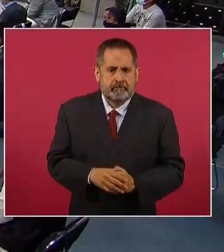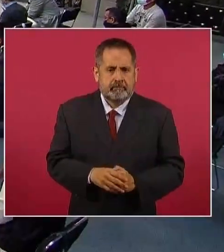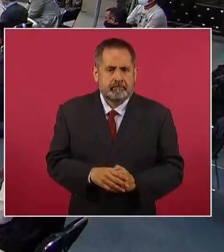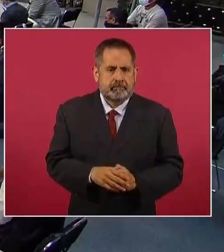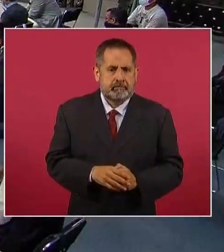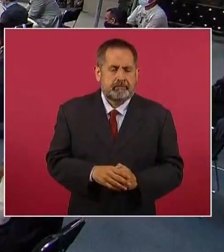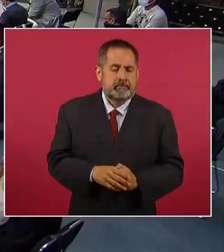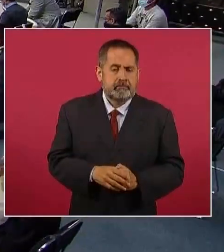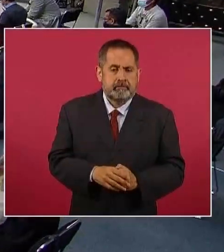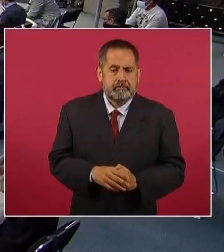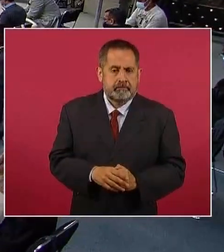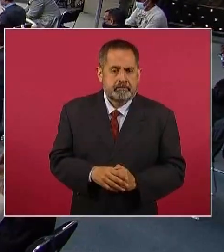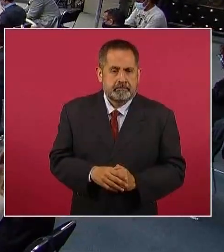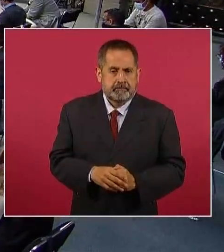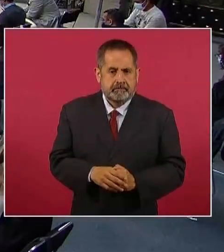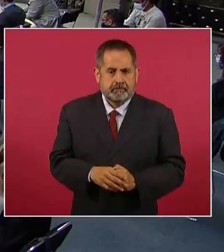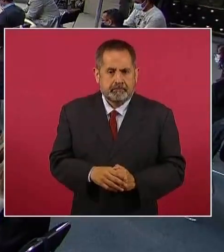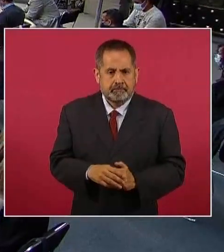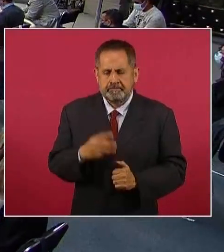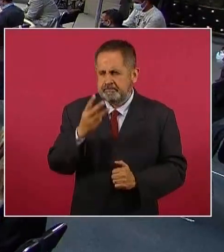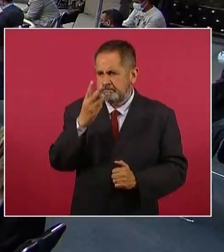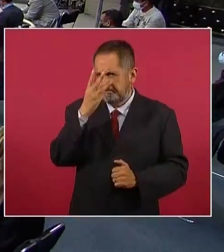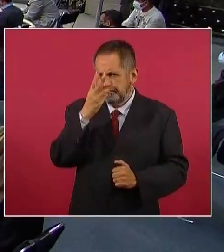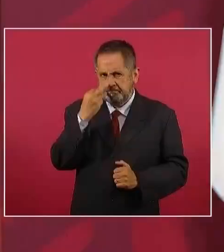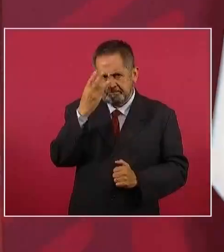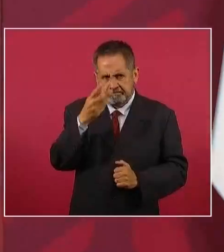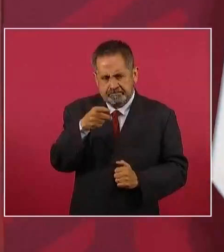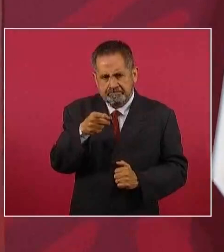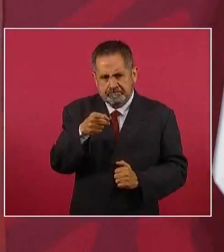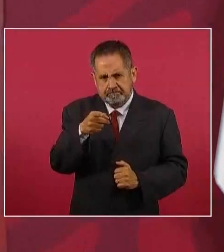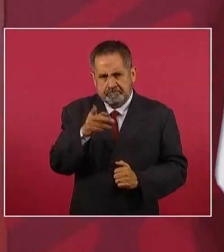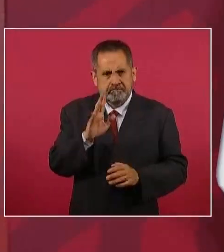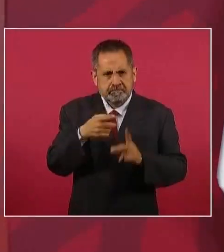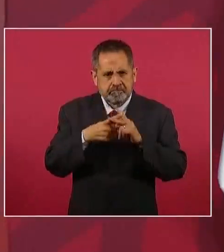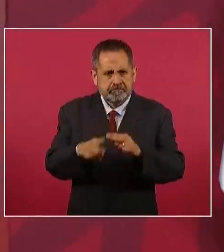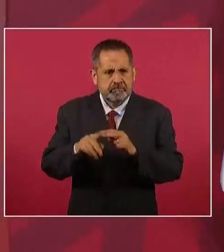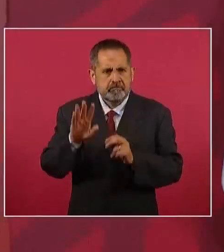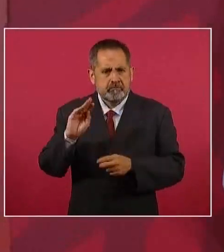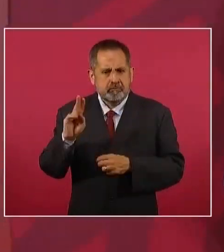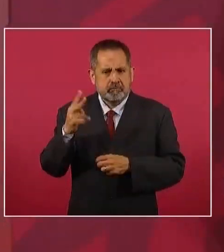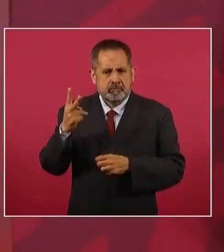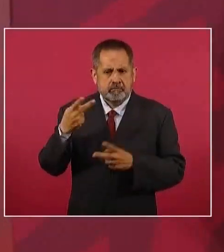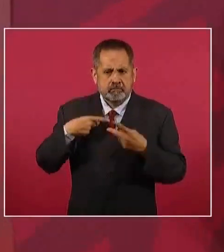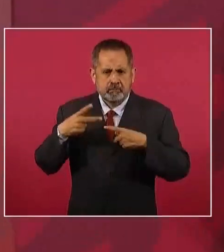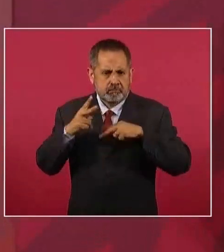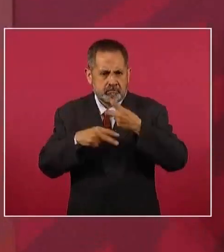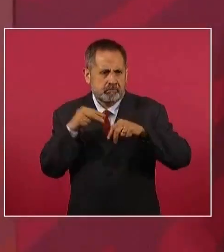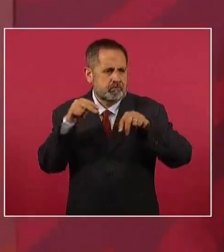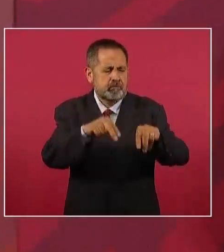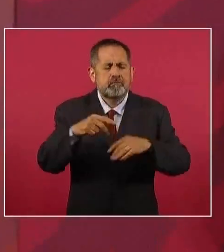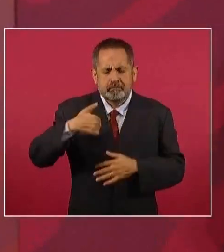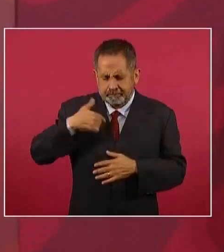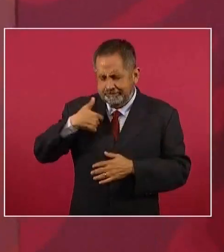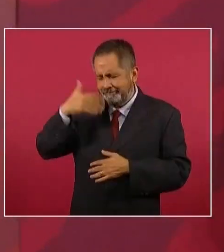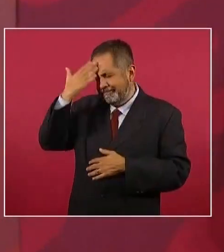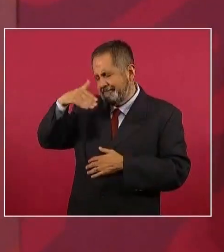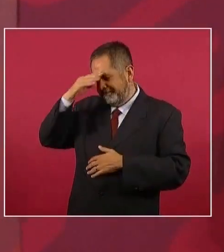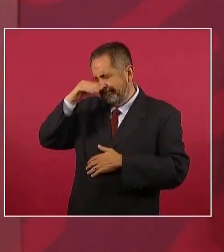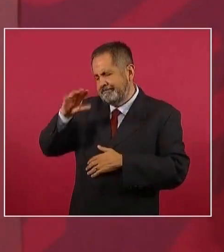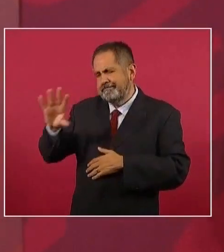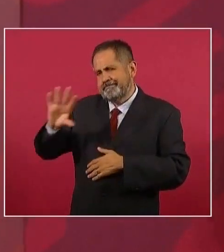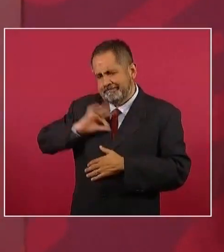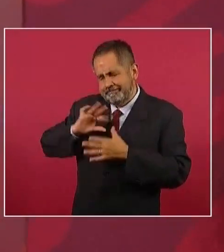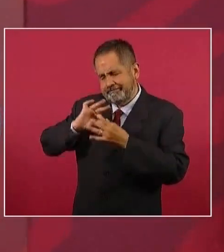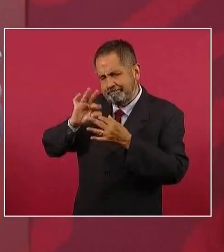los inversionistas. Si el gobierno no modifica para hacer equitativas las reglas del juego, lo único que va a lograr